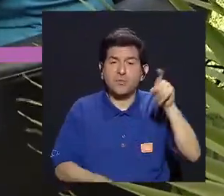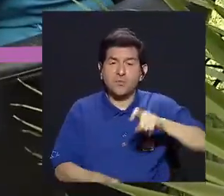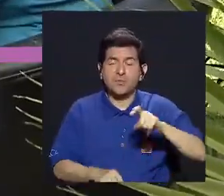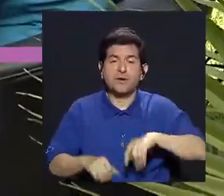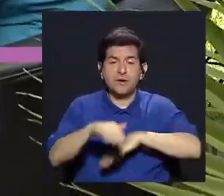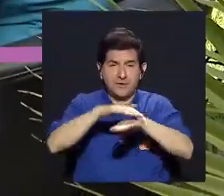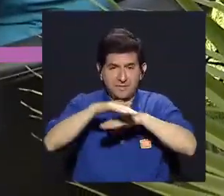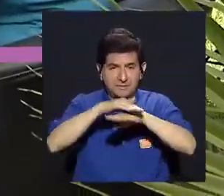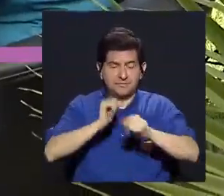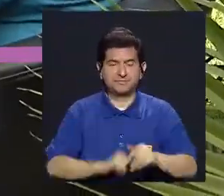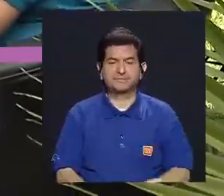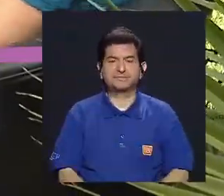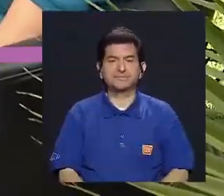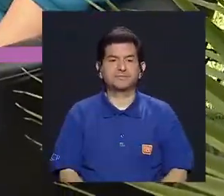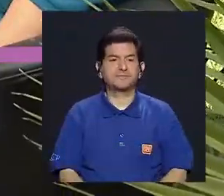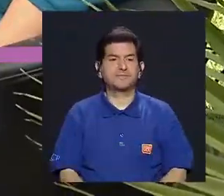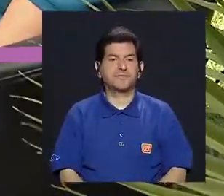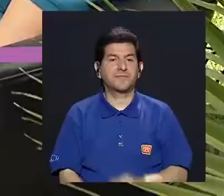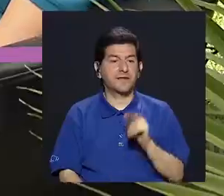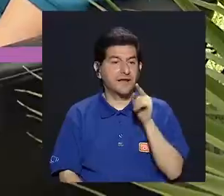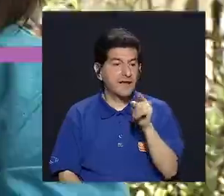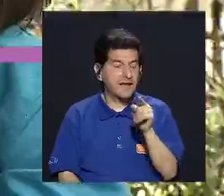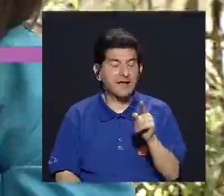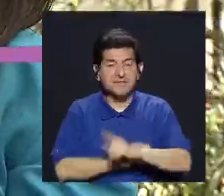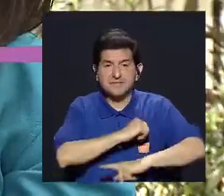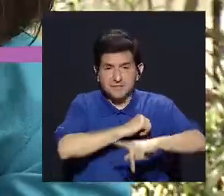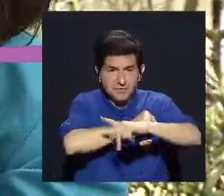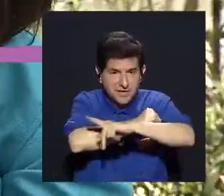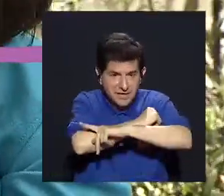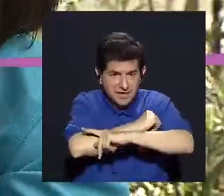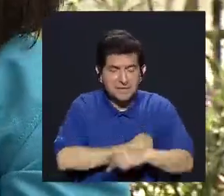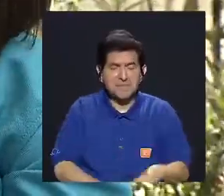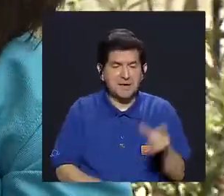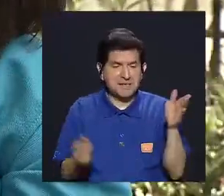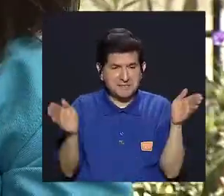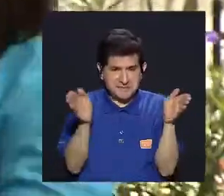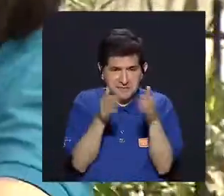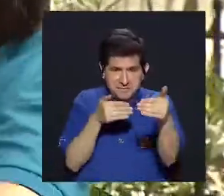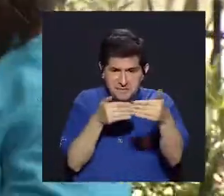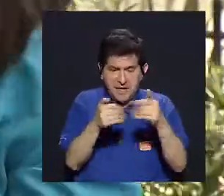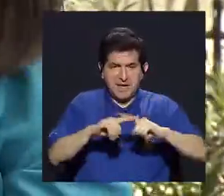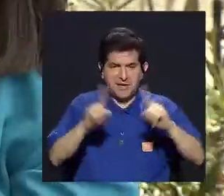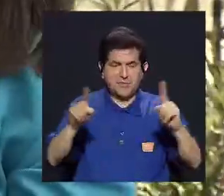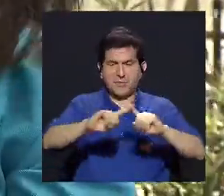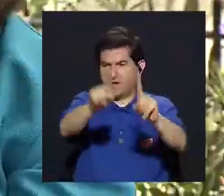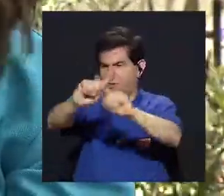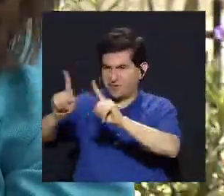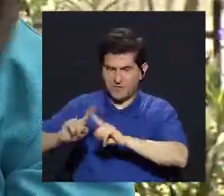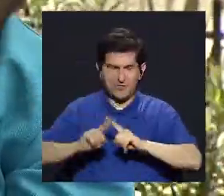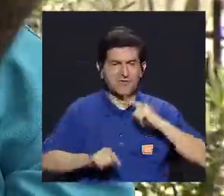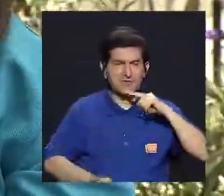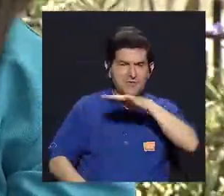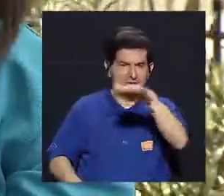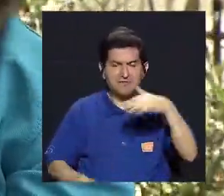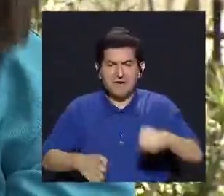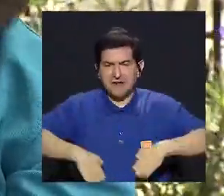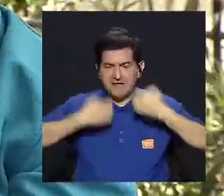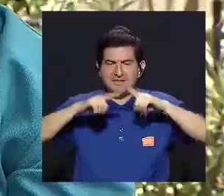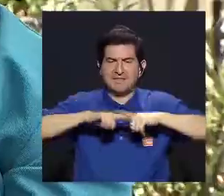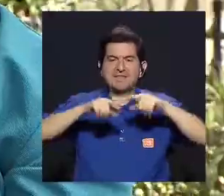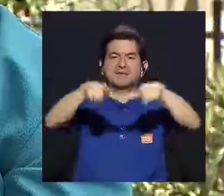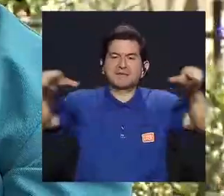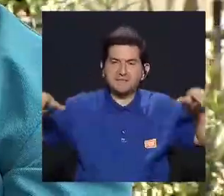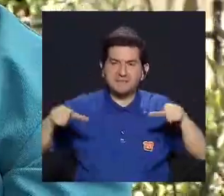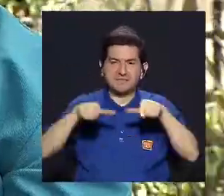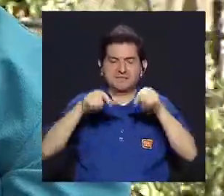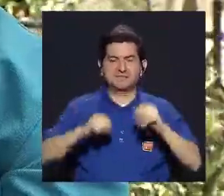básicas entonces yo creo que eso como país aunque somos un país pequeño pueden haber muchas distintas realidades dependiendo de la